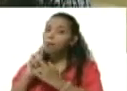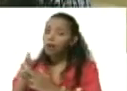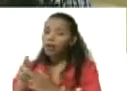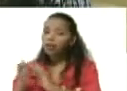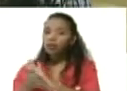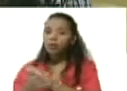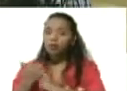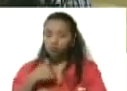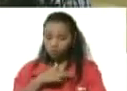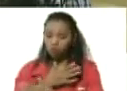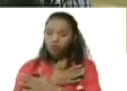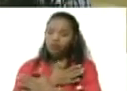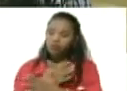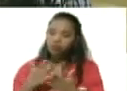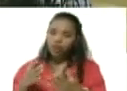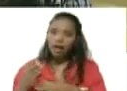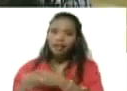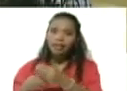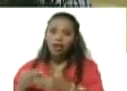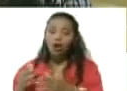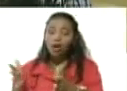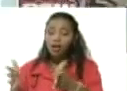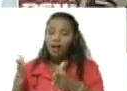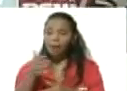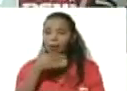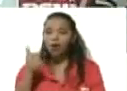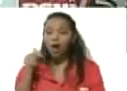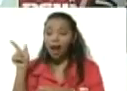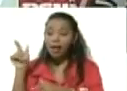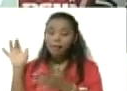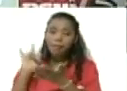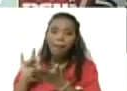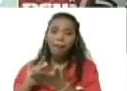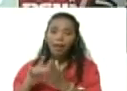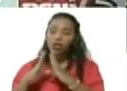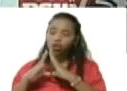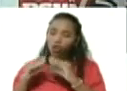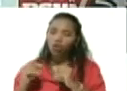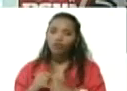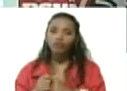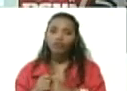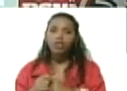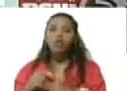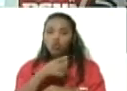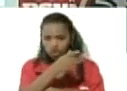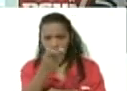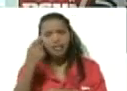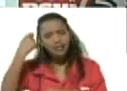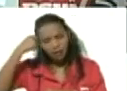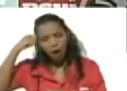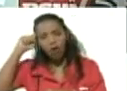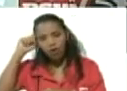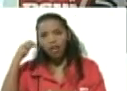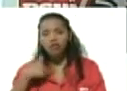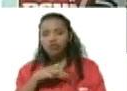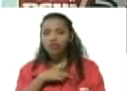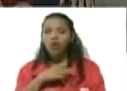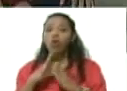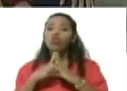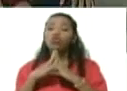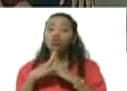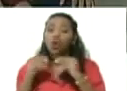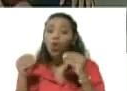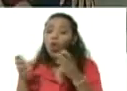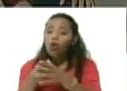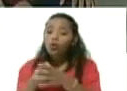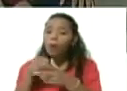a hacerlo. Que gane el mejor. Ahí van a participar todos, te vas a acordar de nosotros. Todos los partidos van a estar presentes.